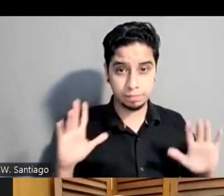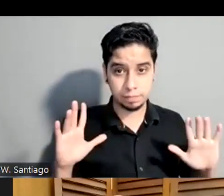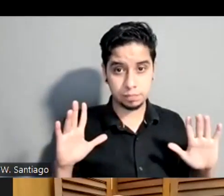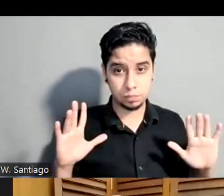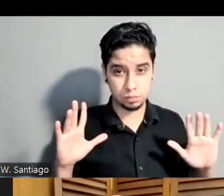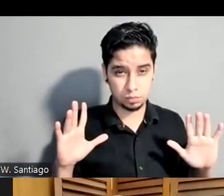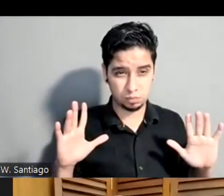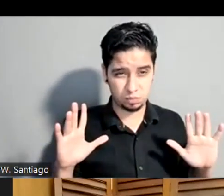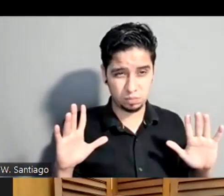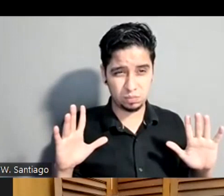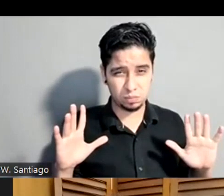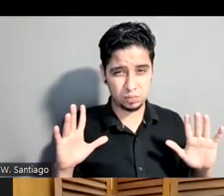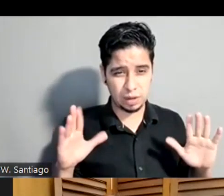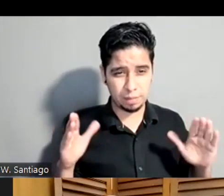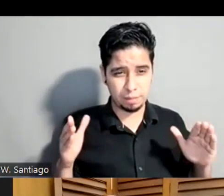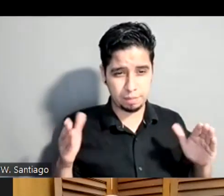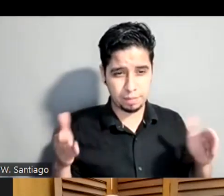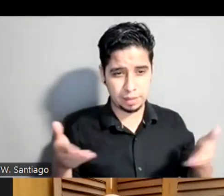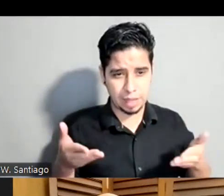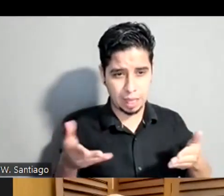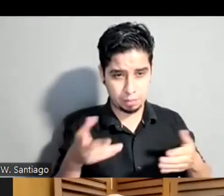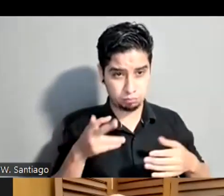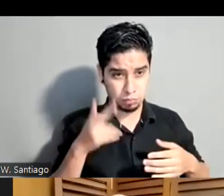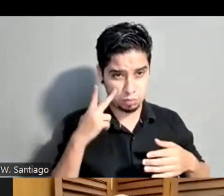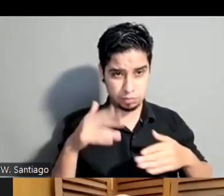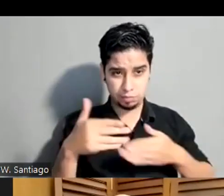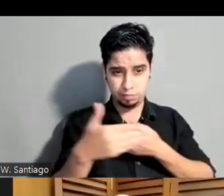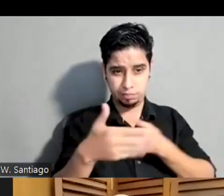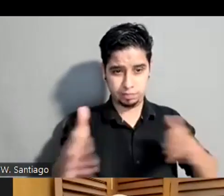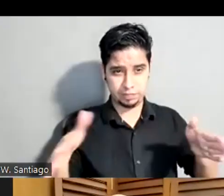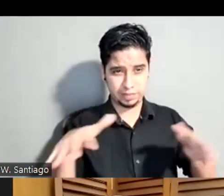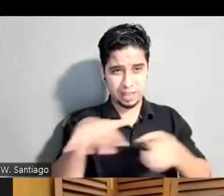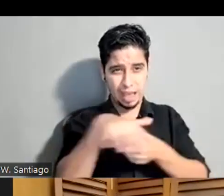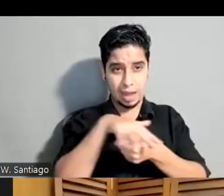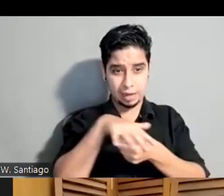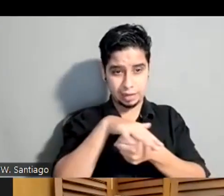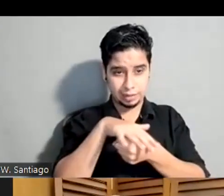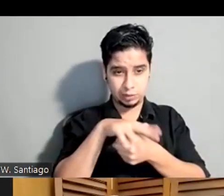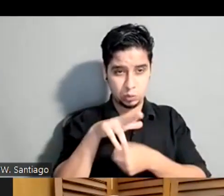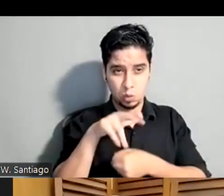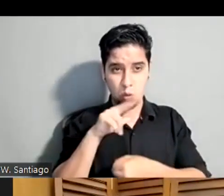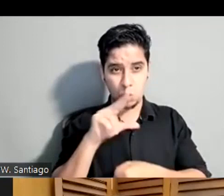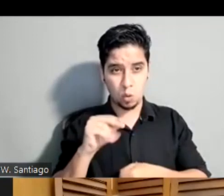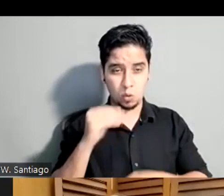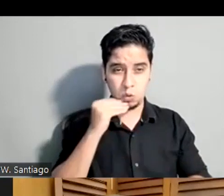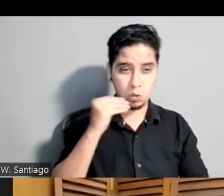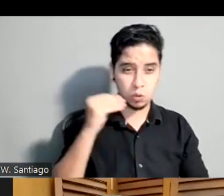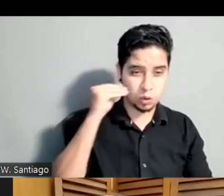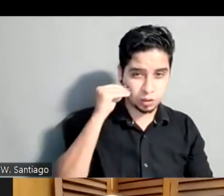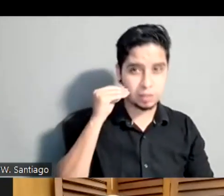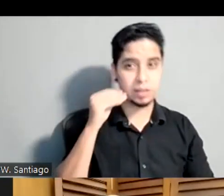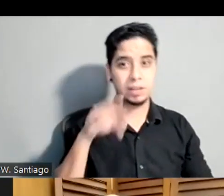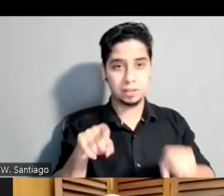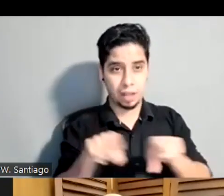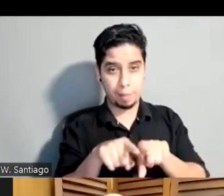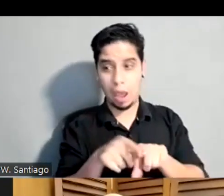que la invitada está así como en un área, no es en su casa. Estamos en la casa, en las casas, pero también estamos